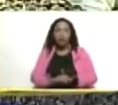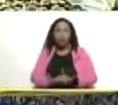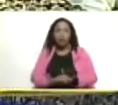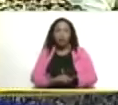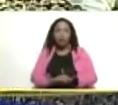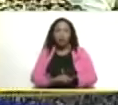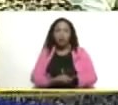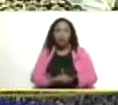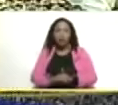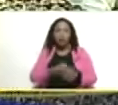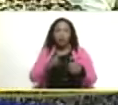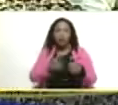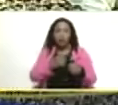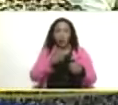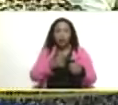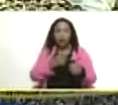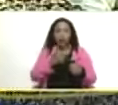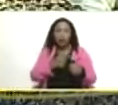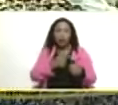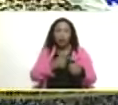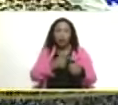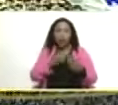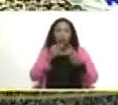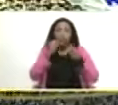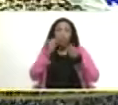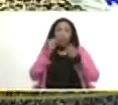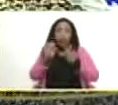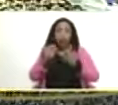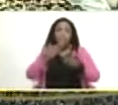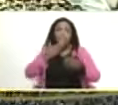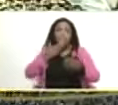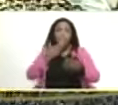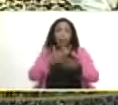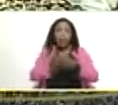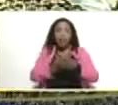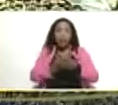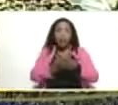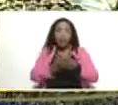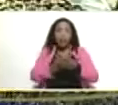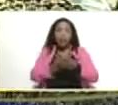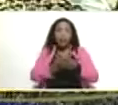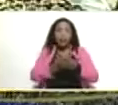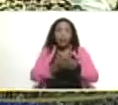Principio, dar, autoexigirse para exigir.